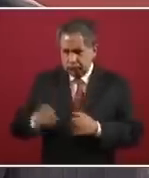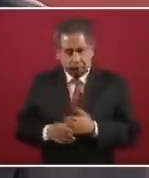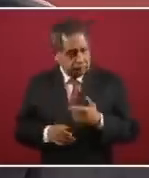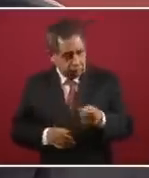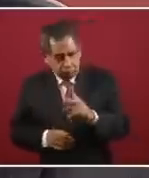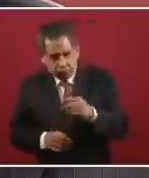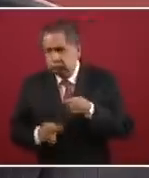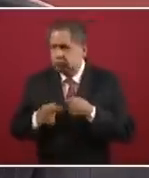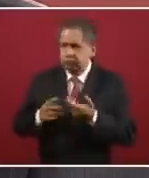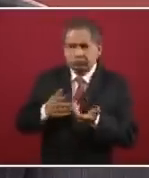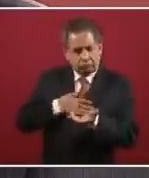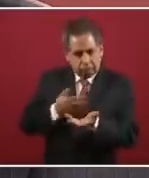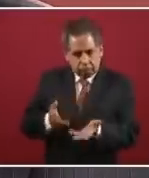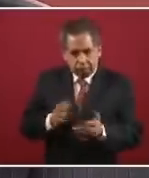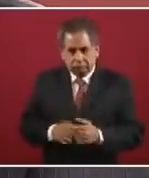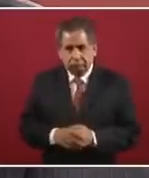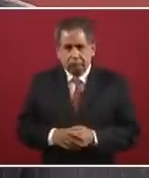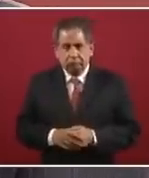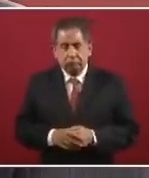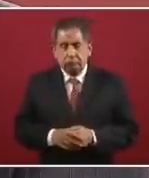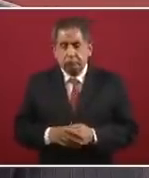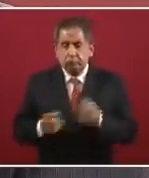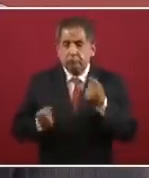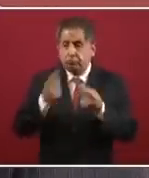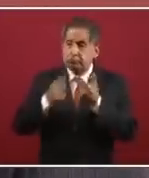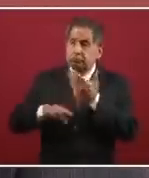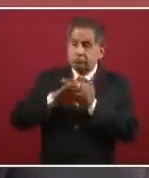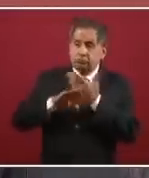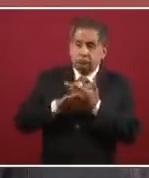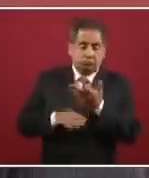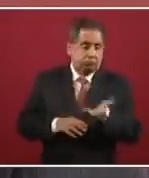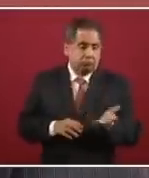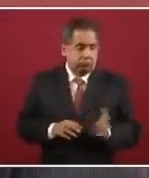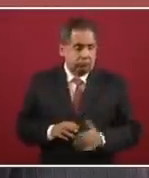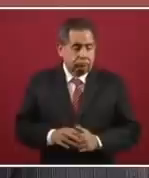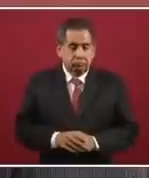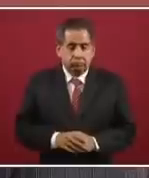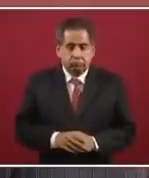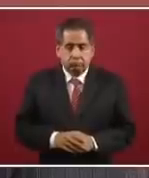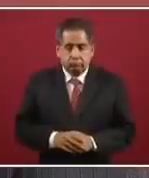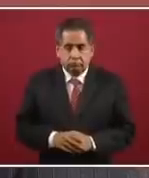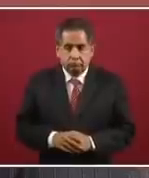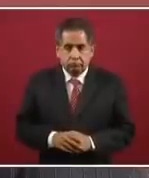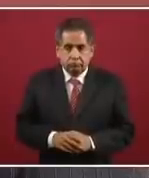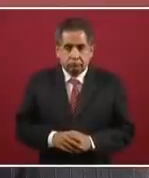Bueno, pero se nos fueron a la yugular. Pero, sí.